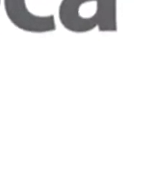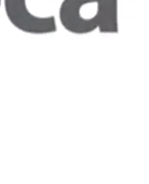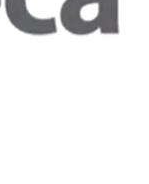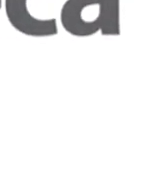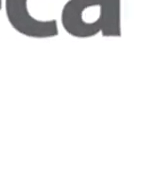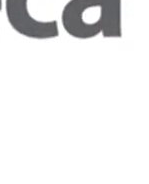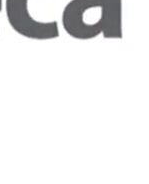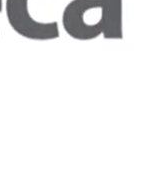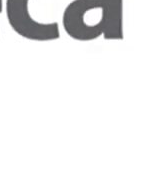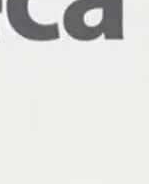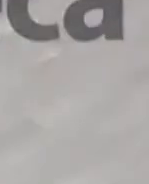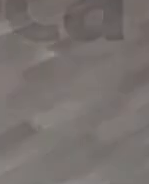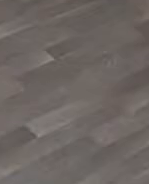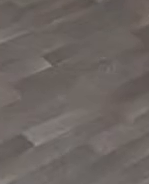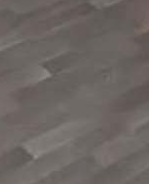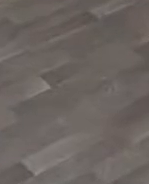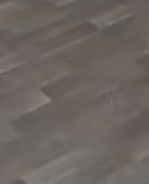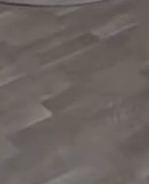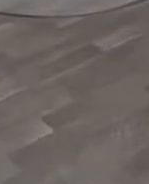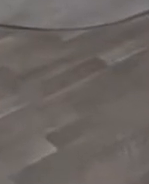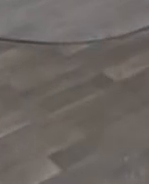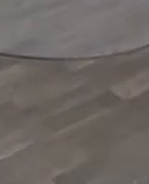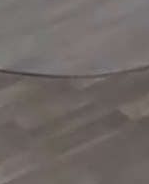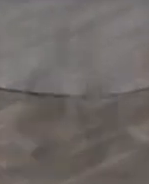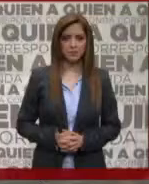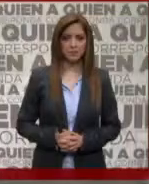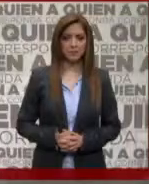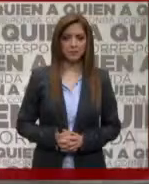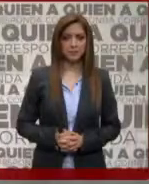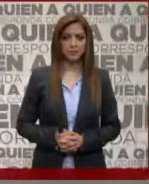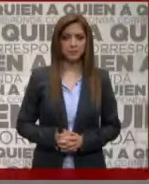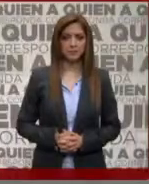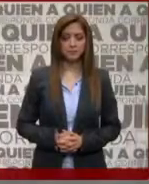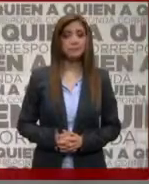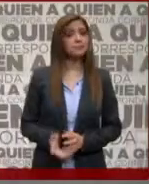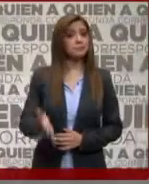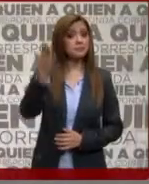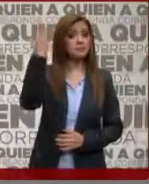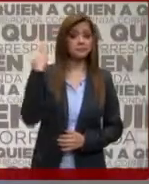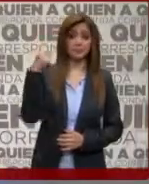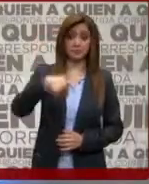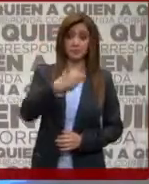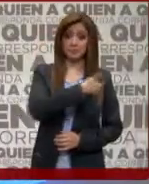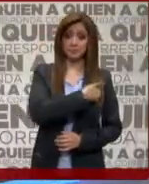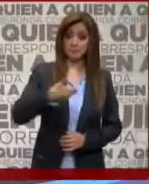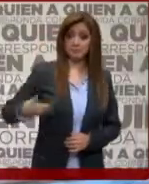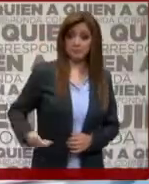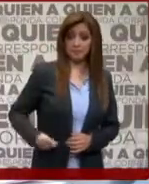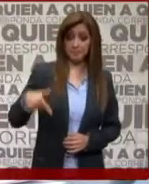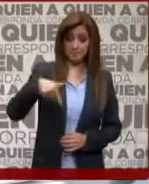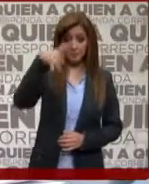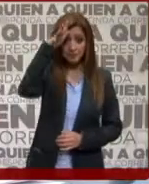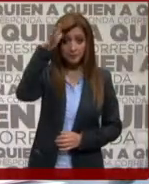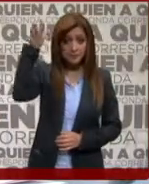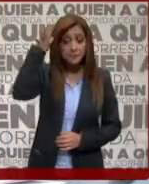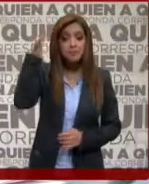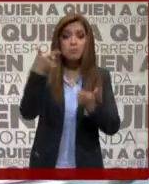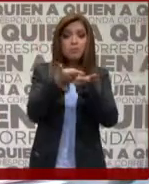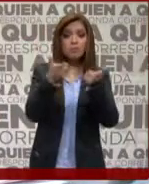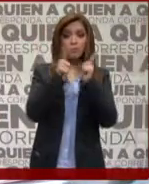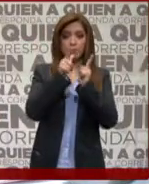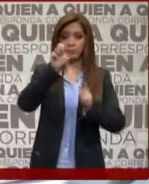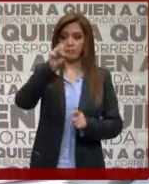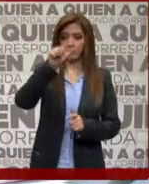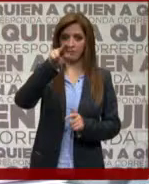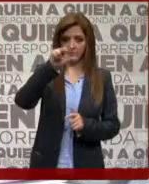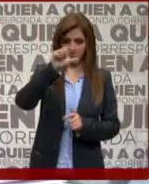jonas dejar hace muchos años con ricardo salinas presidente de grupo salinas convocó a un grupo